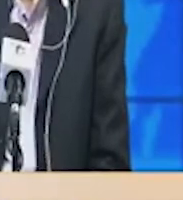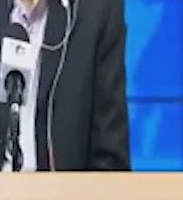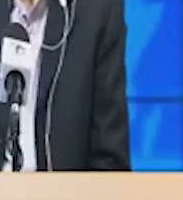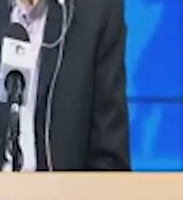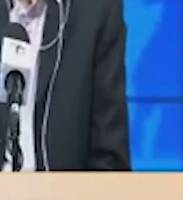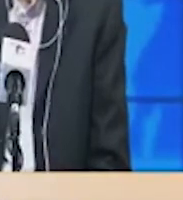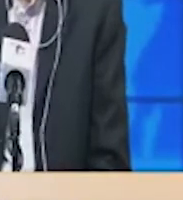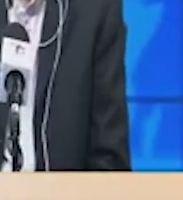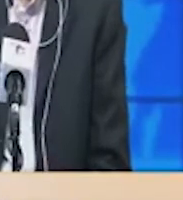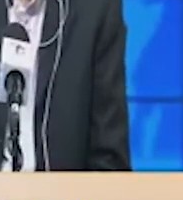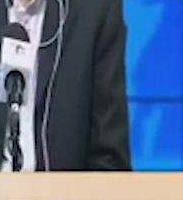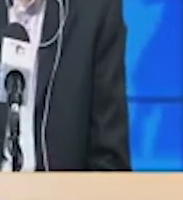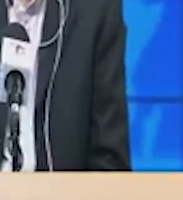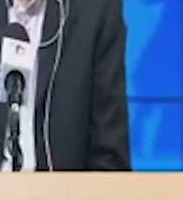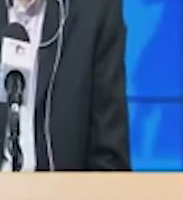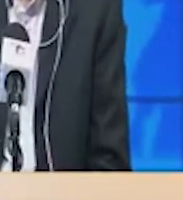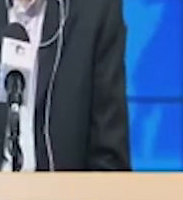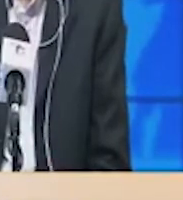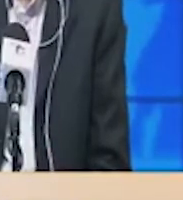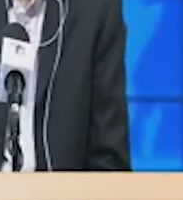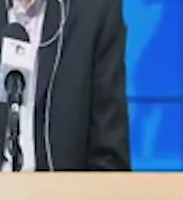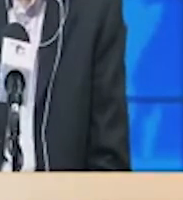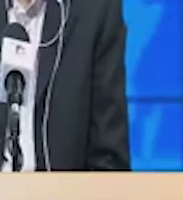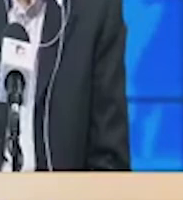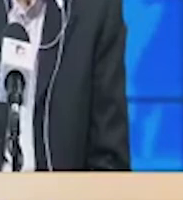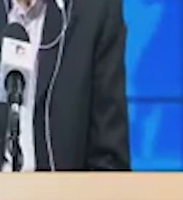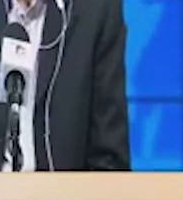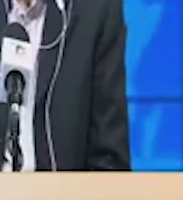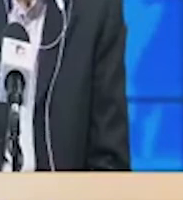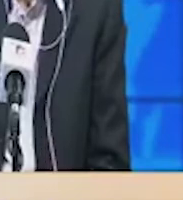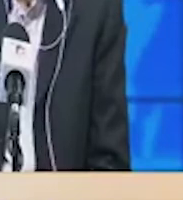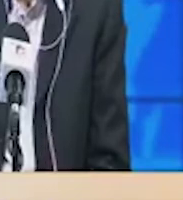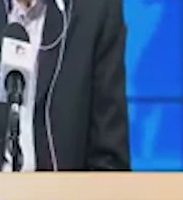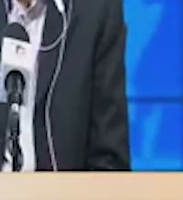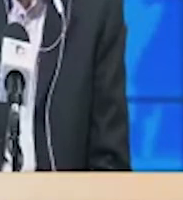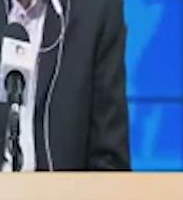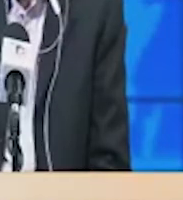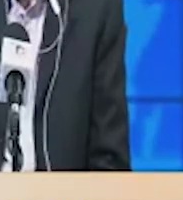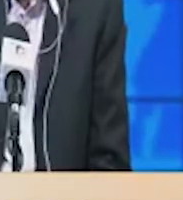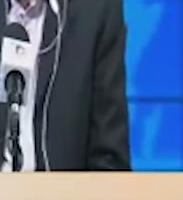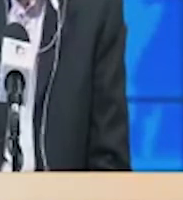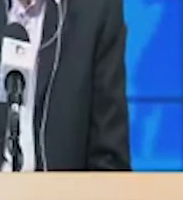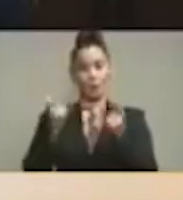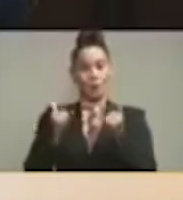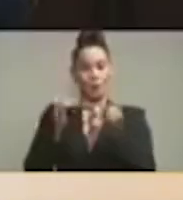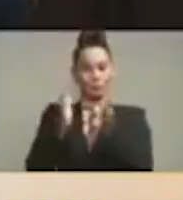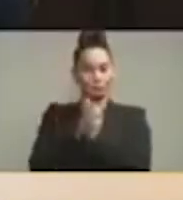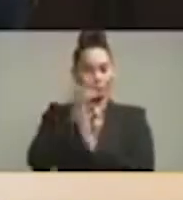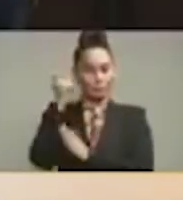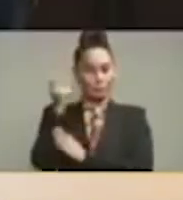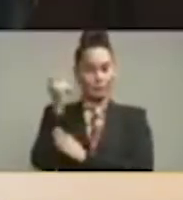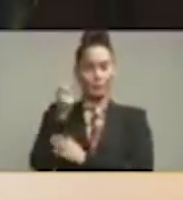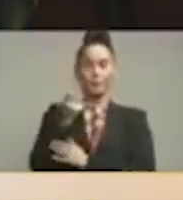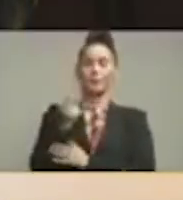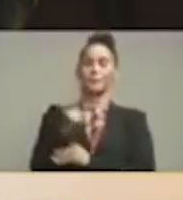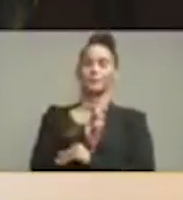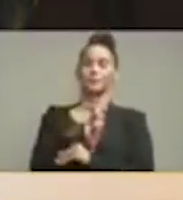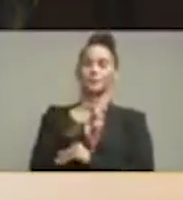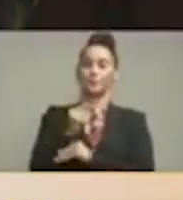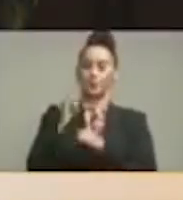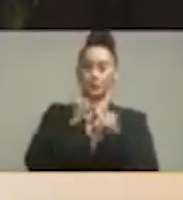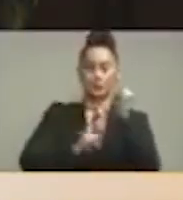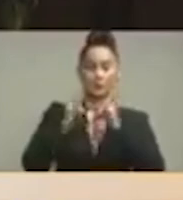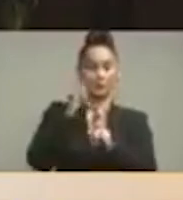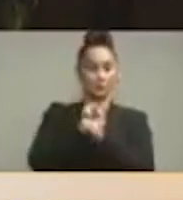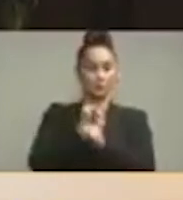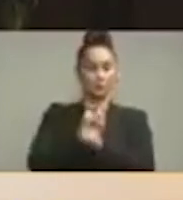móvil y te lo llevan en 20 minutos, 15 minutos a tu casa y tú ahí paga. Esa es la modalidad ahora y por